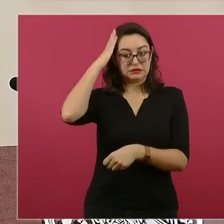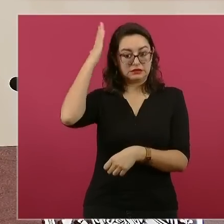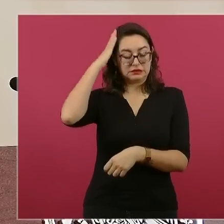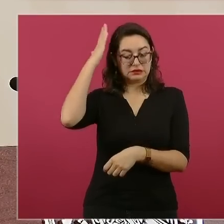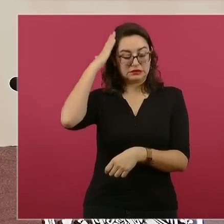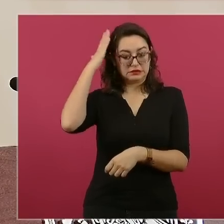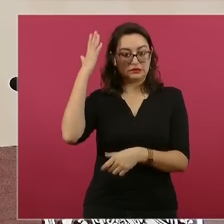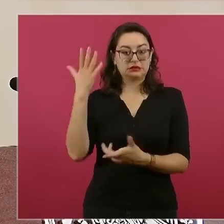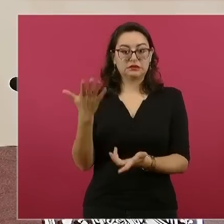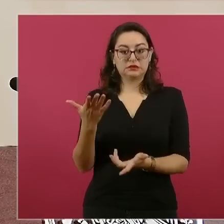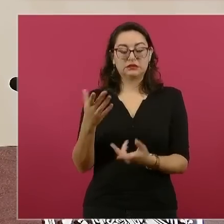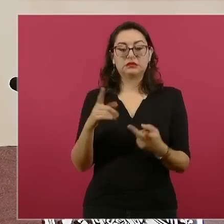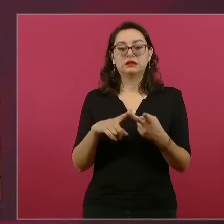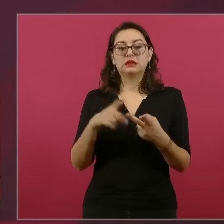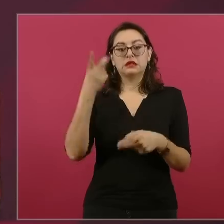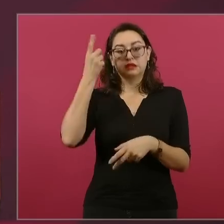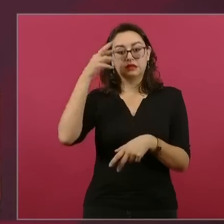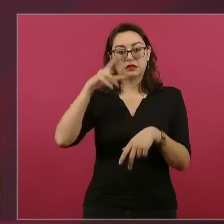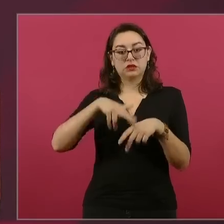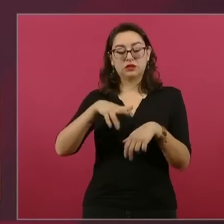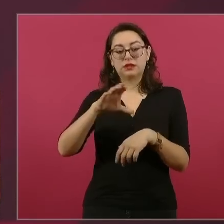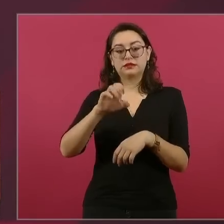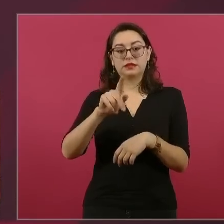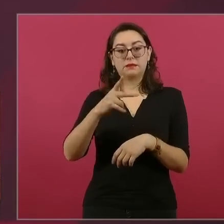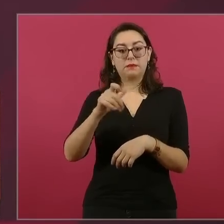directora de la CEPAL,